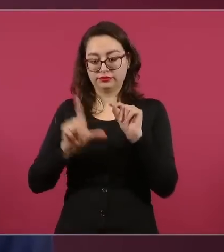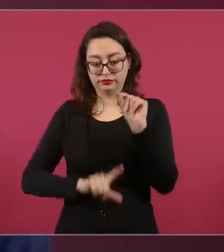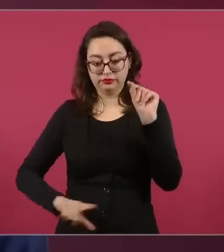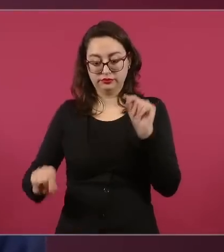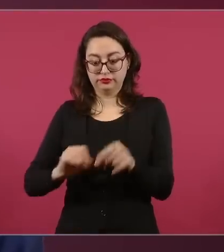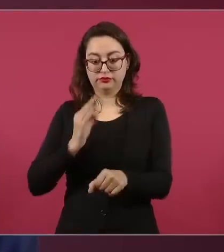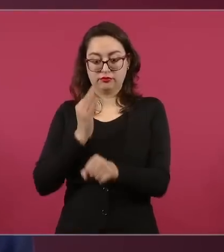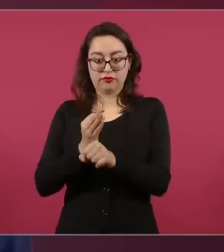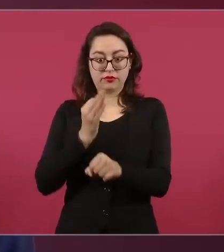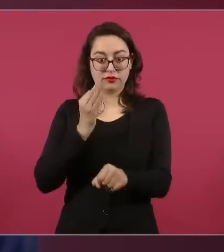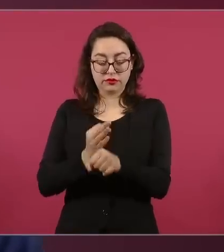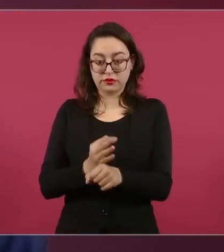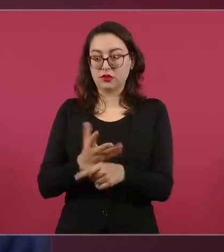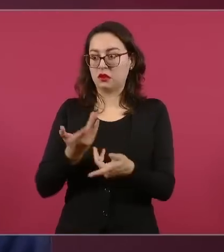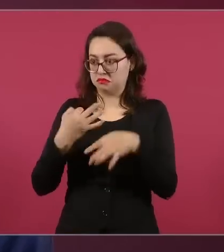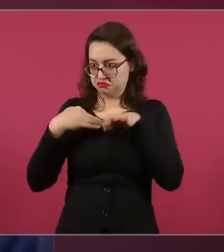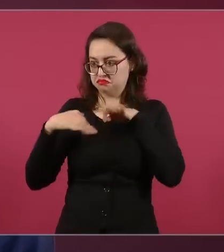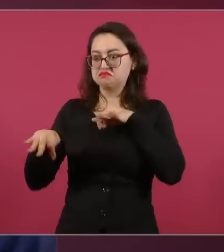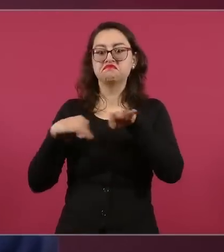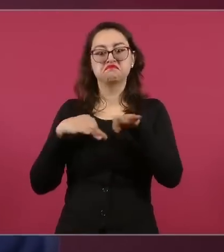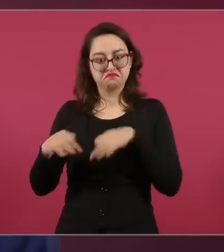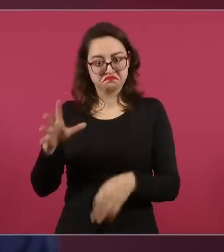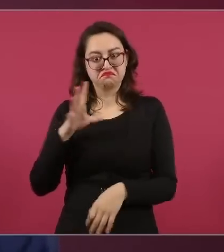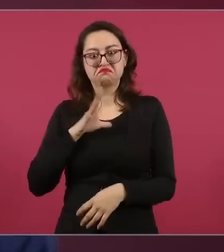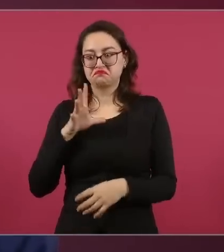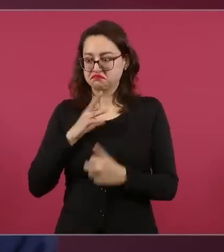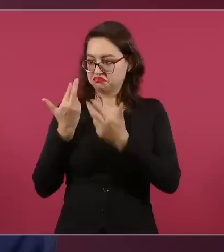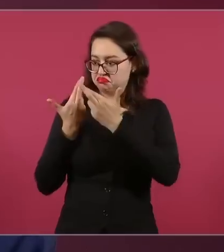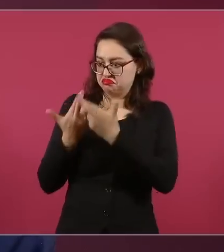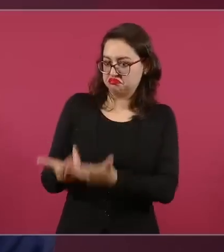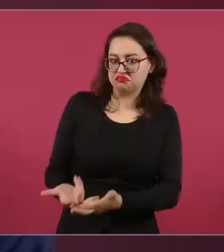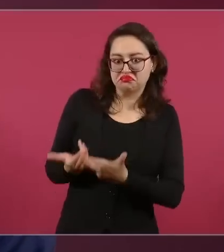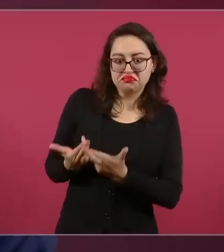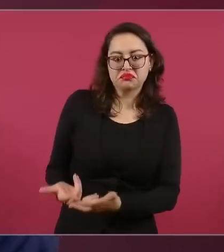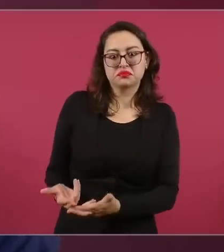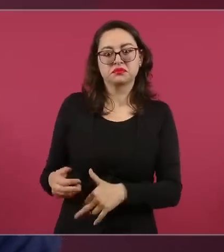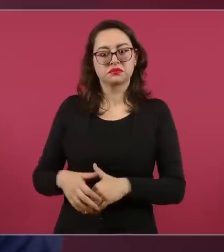con menos desempleo en el mundo,